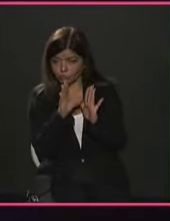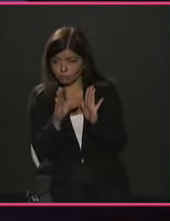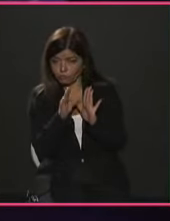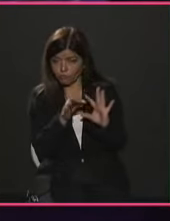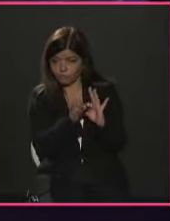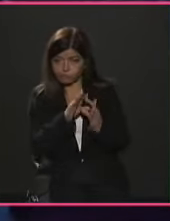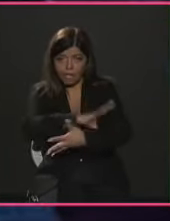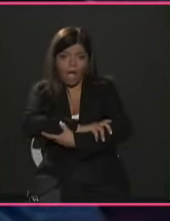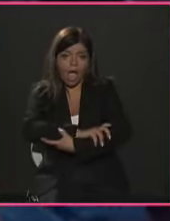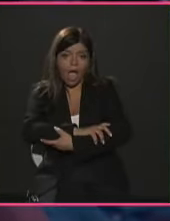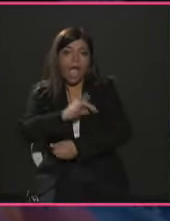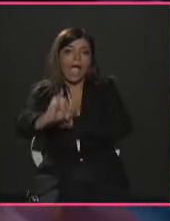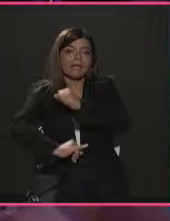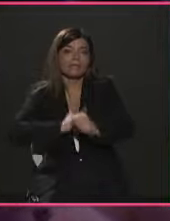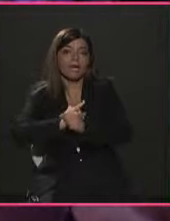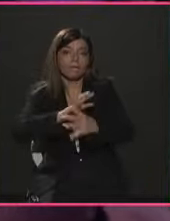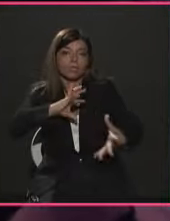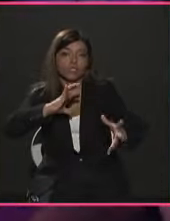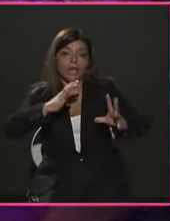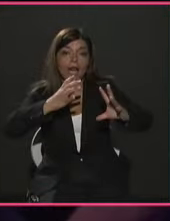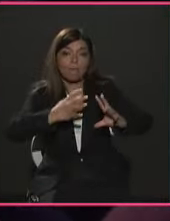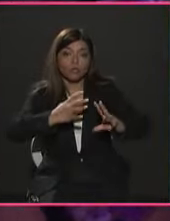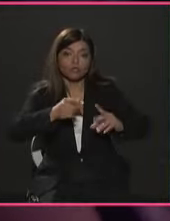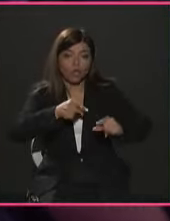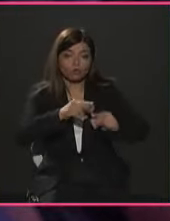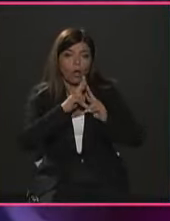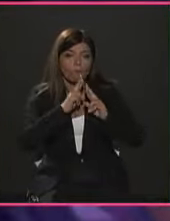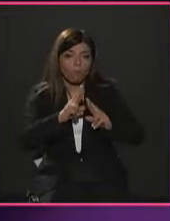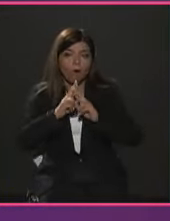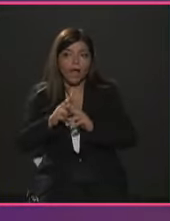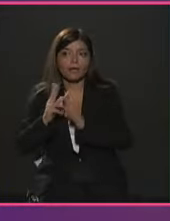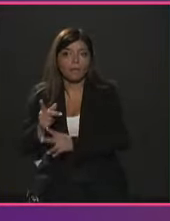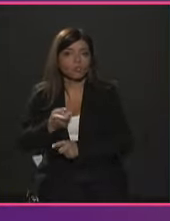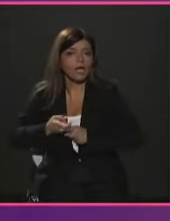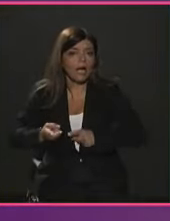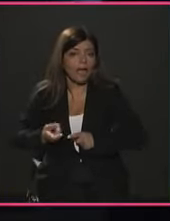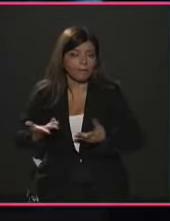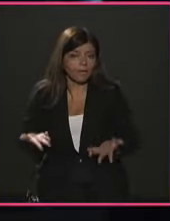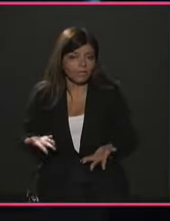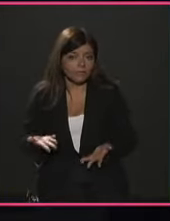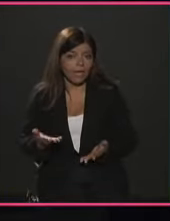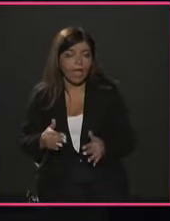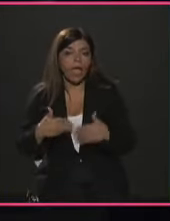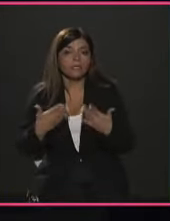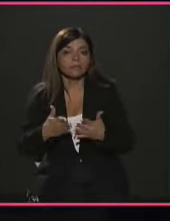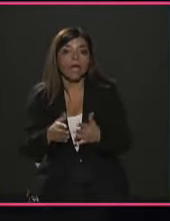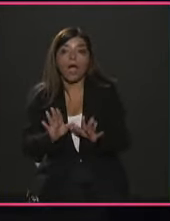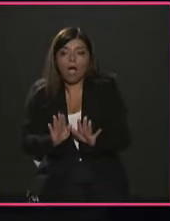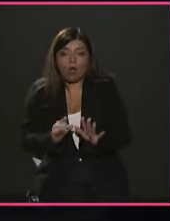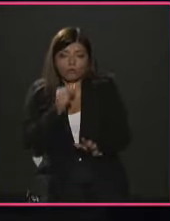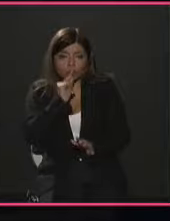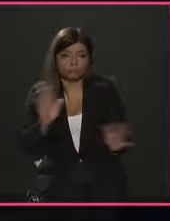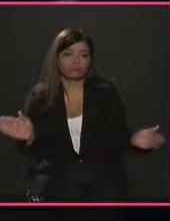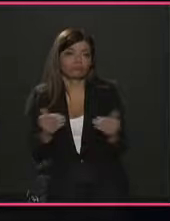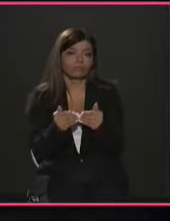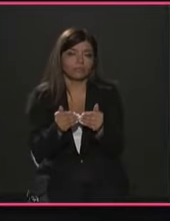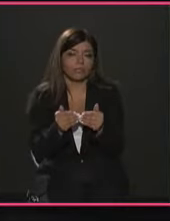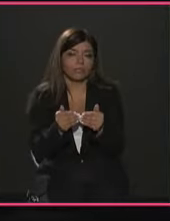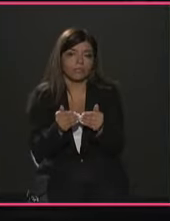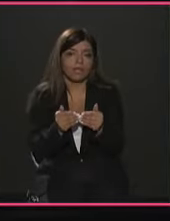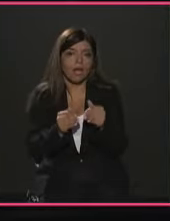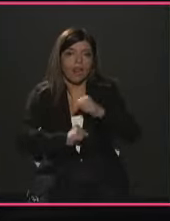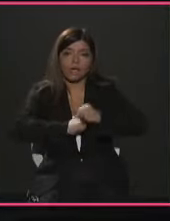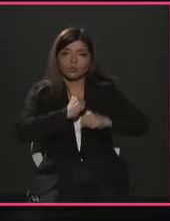coaliciones internacionales a nivel global que puedan responder a estas amenazas entonces para poder ya cerrar este tema las